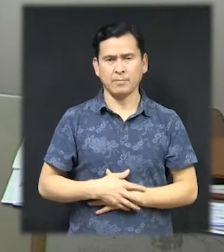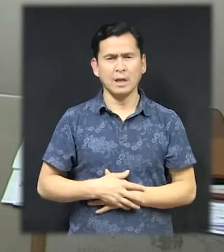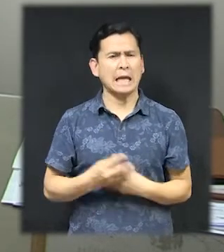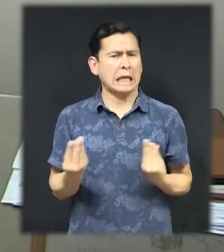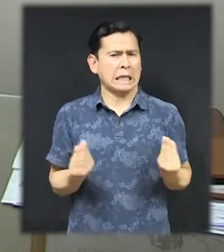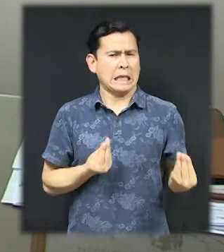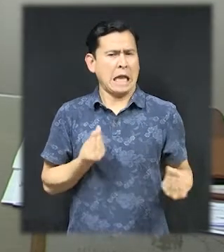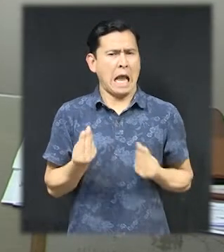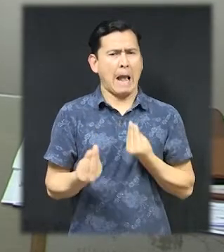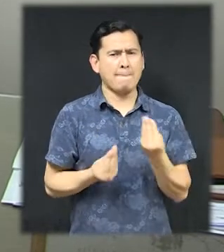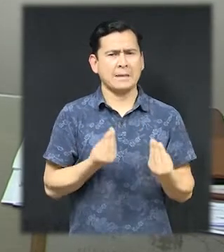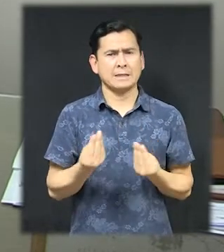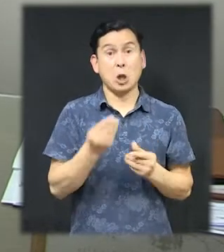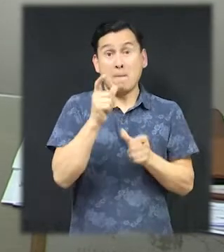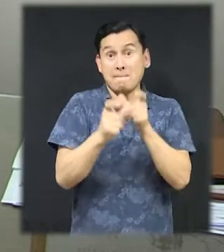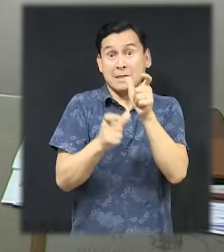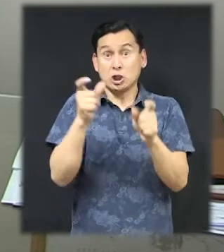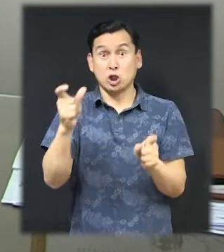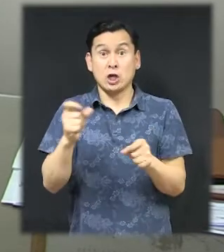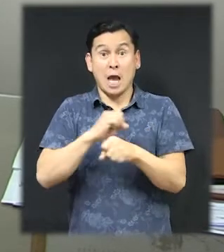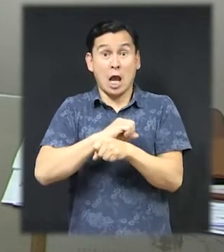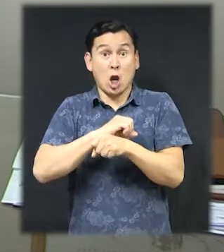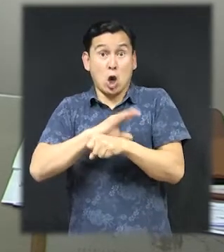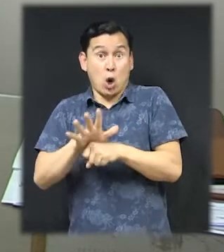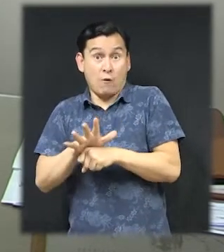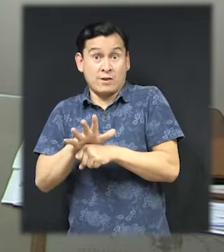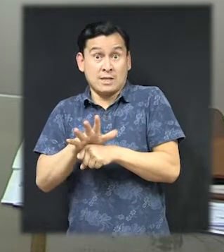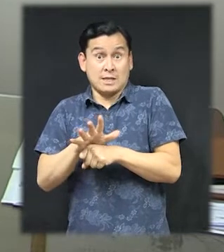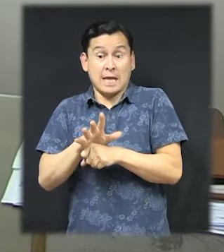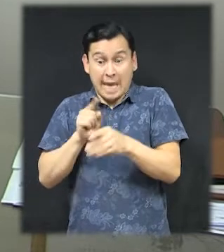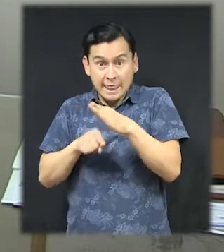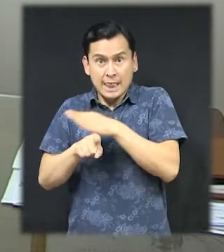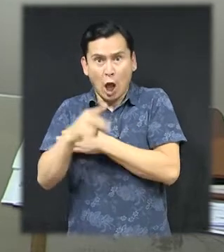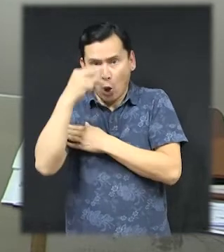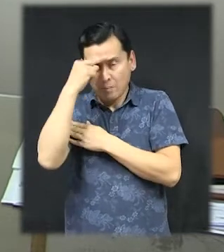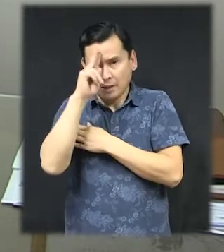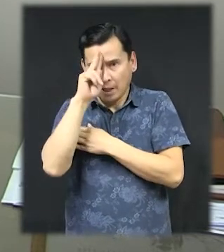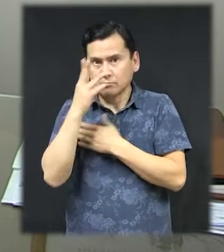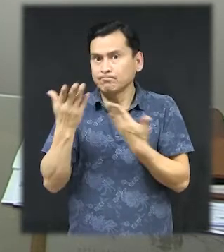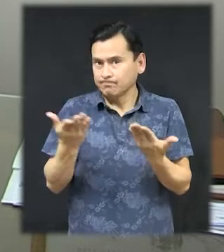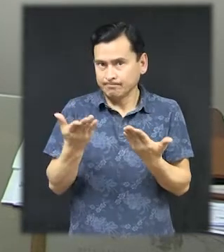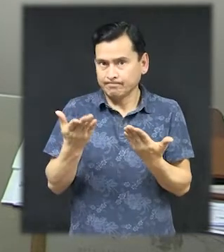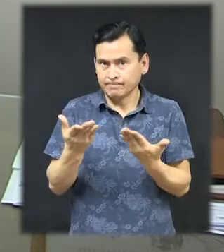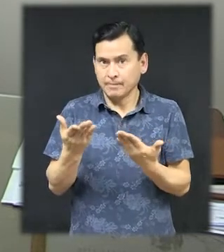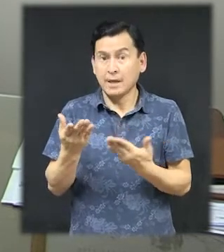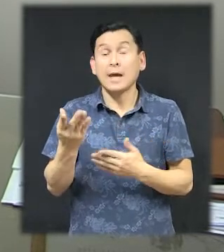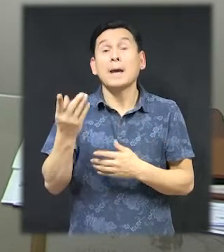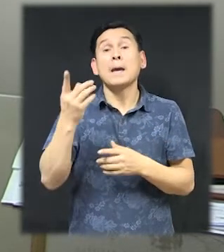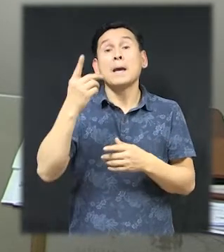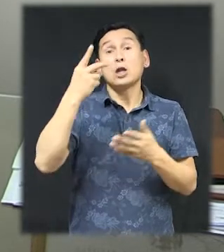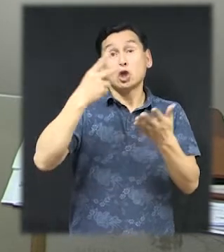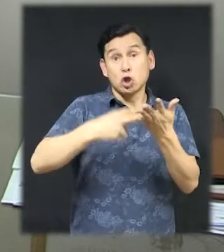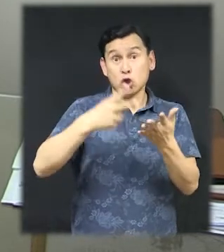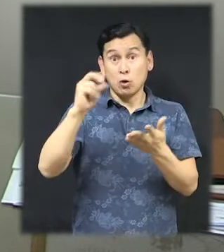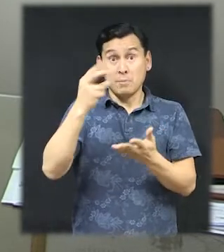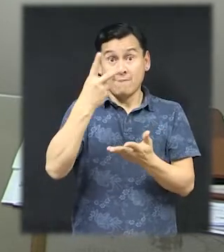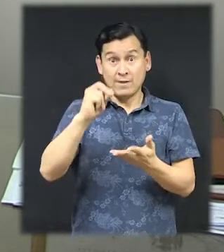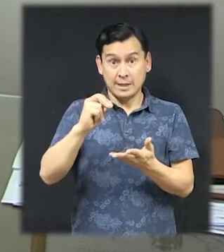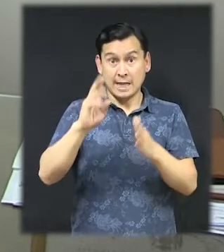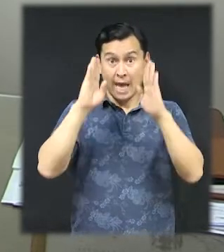los pacientes COVID que han llegado al establecimiento? Bueno, durante el año 2020 se